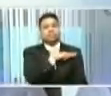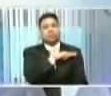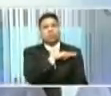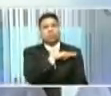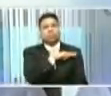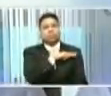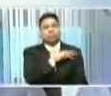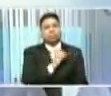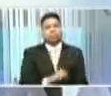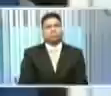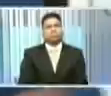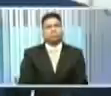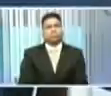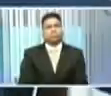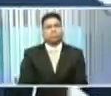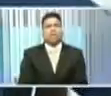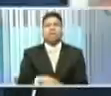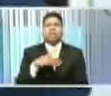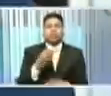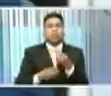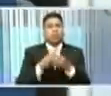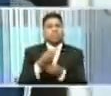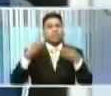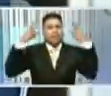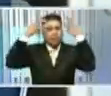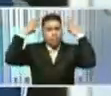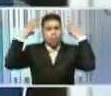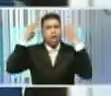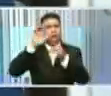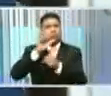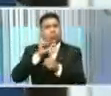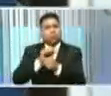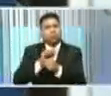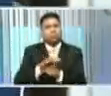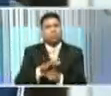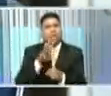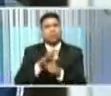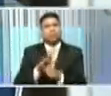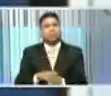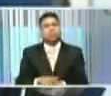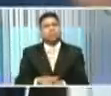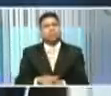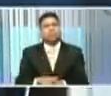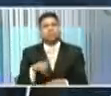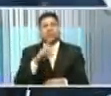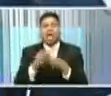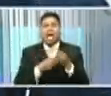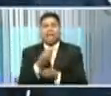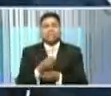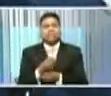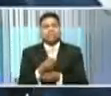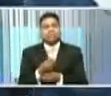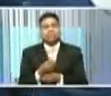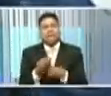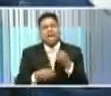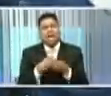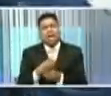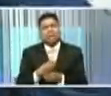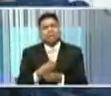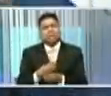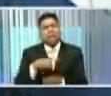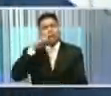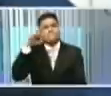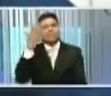República. ¿Eso lo haría Ramos Alud si fuera presidente de la República? Jamás, porque ellos odian al